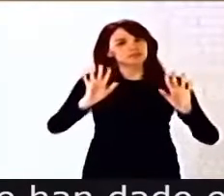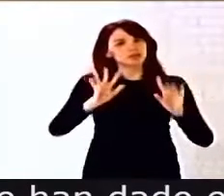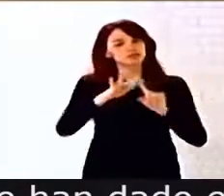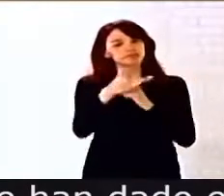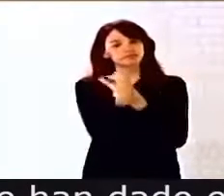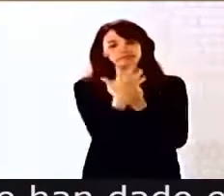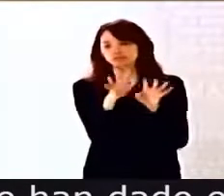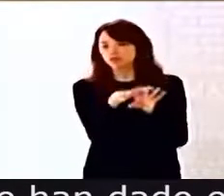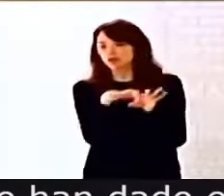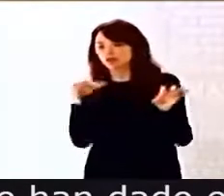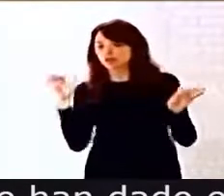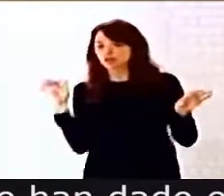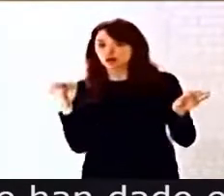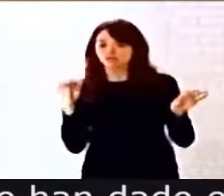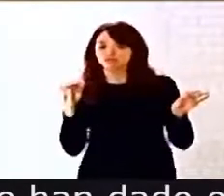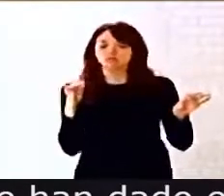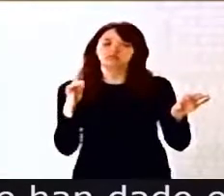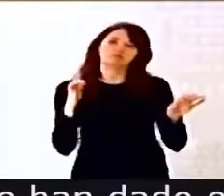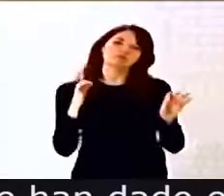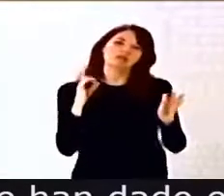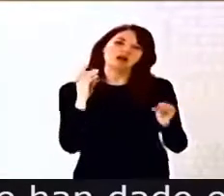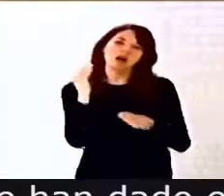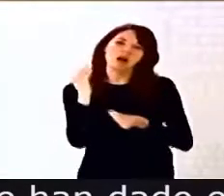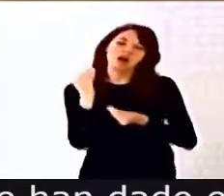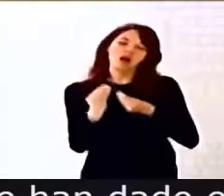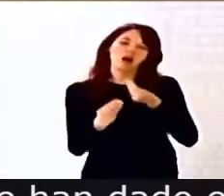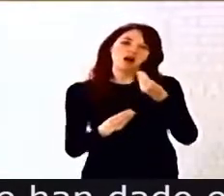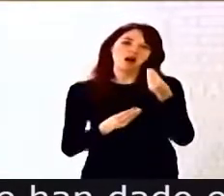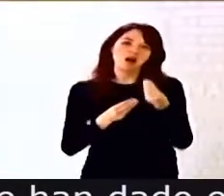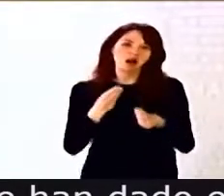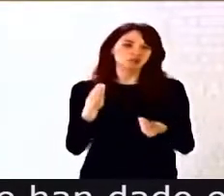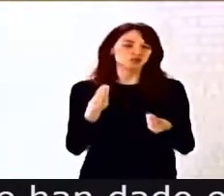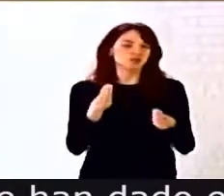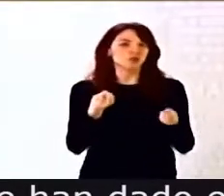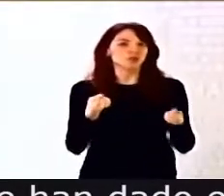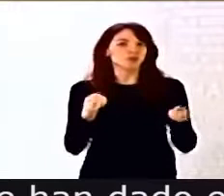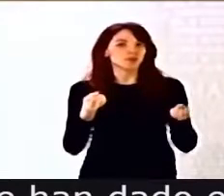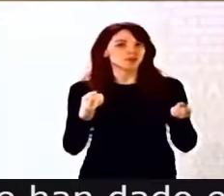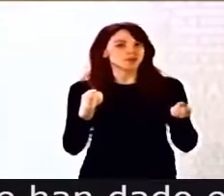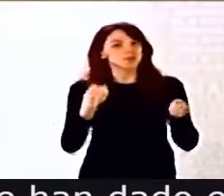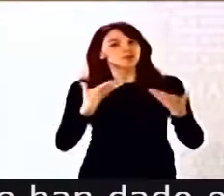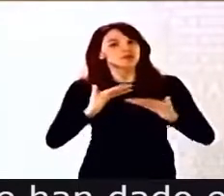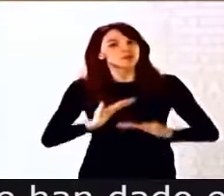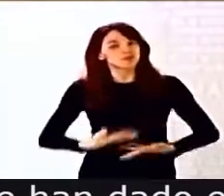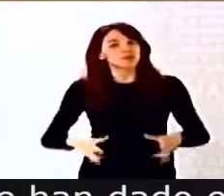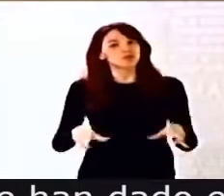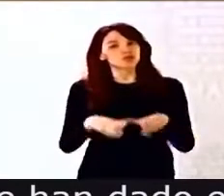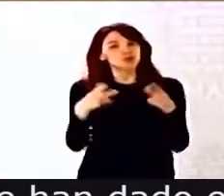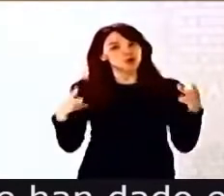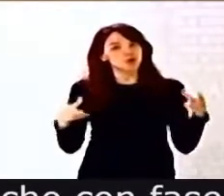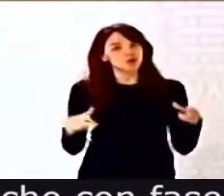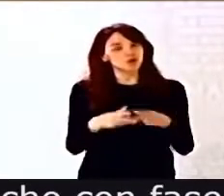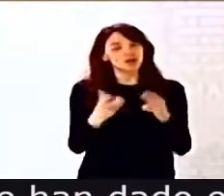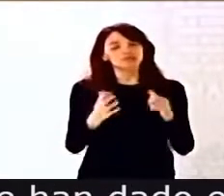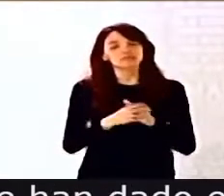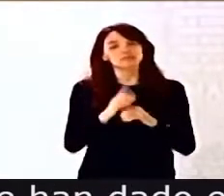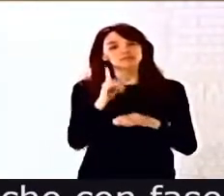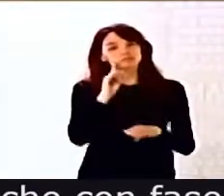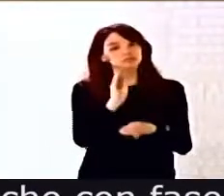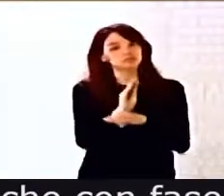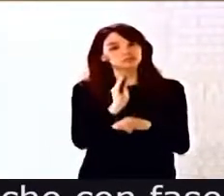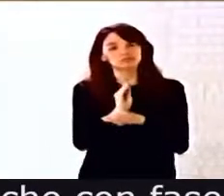ocasiones se ha hecho esa fase de alivio social en unas condiciones de máxima